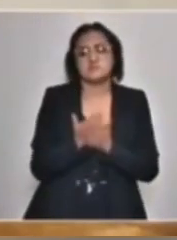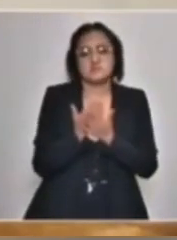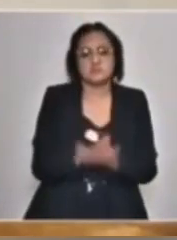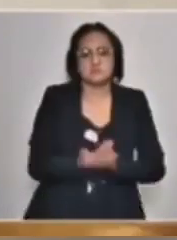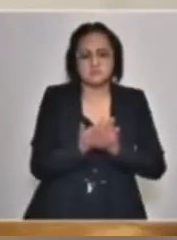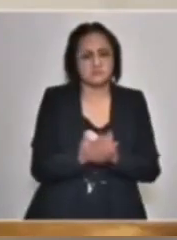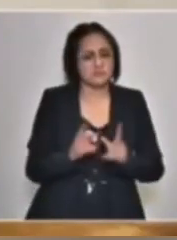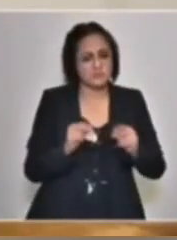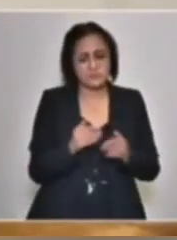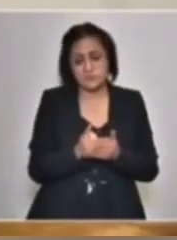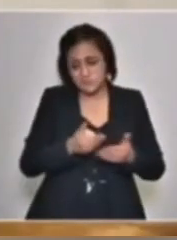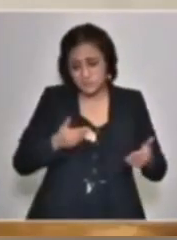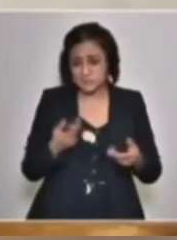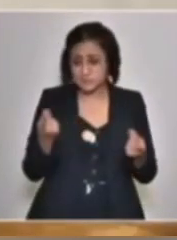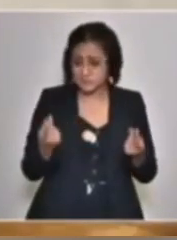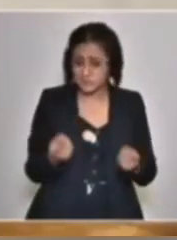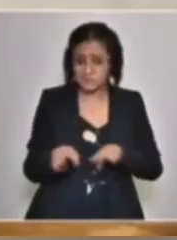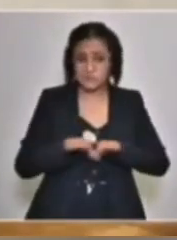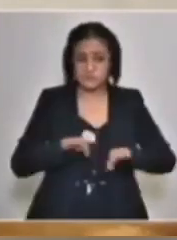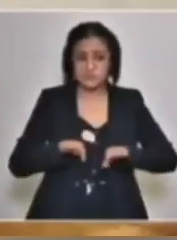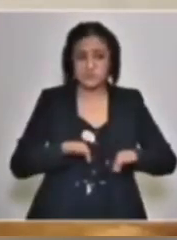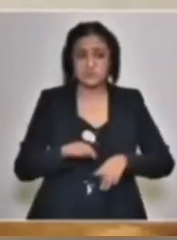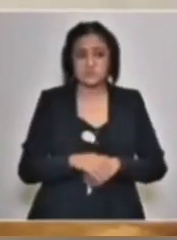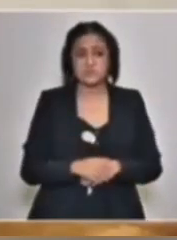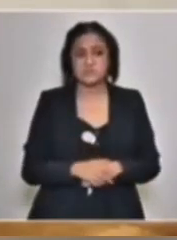tengamos nosotros